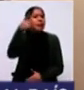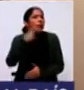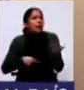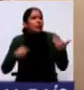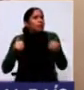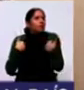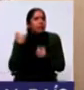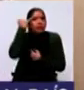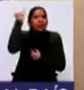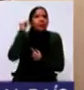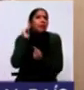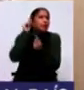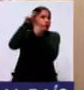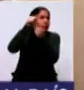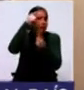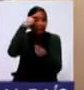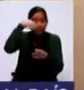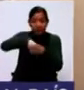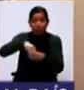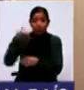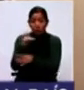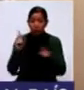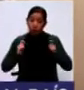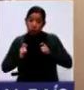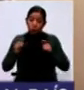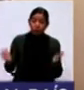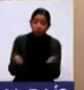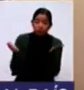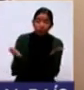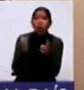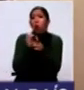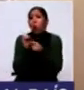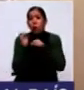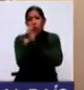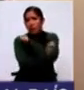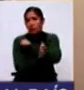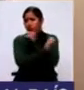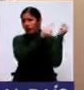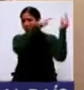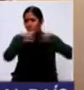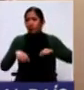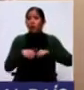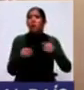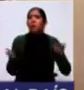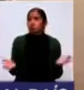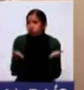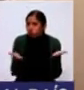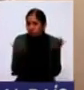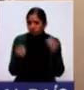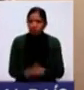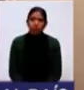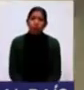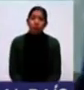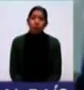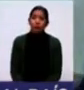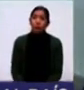para poder trabajar el turismo interno y también aquel que llega del extranjero. Sí, el turismo receptivo a partir de la visita